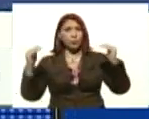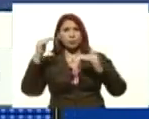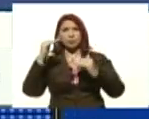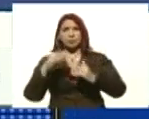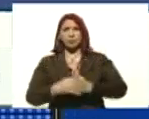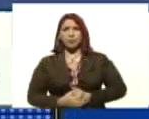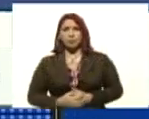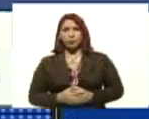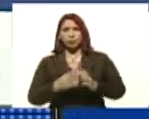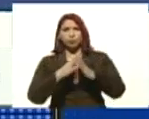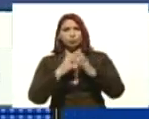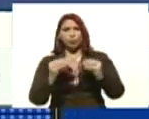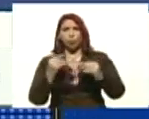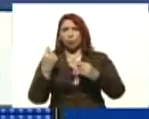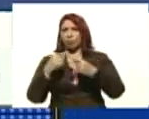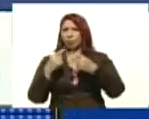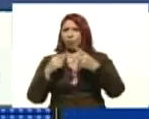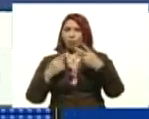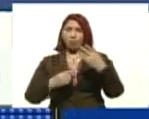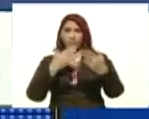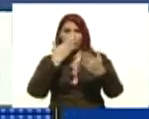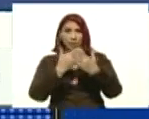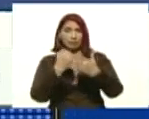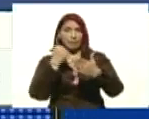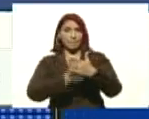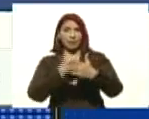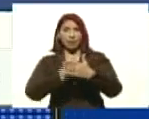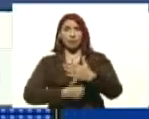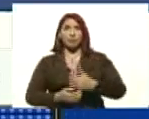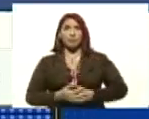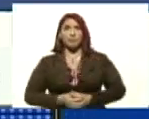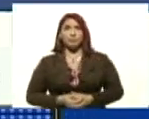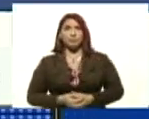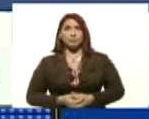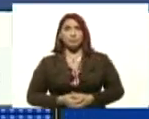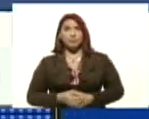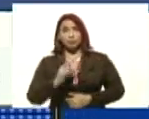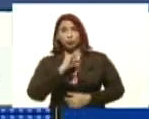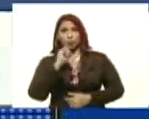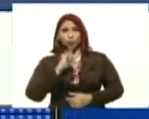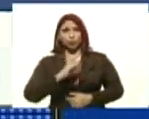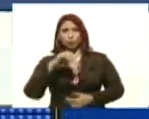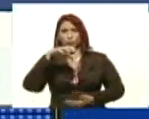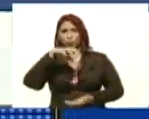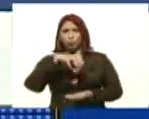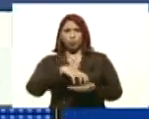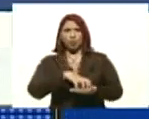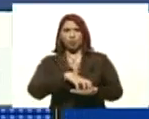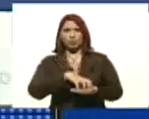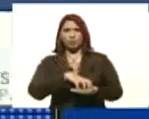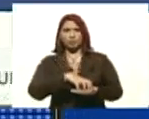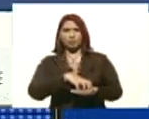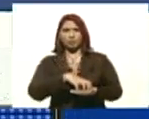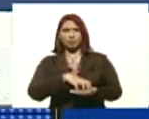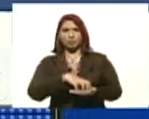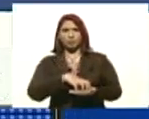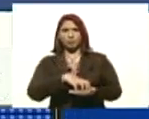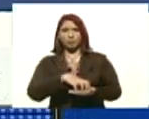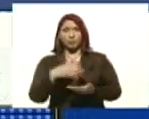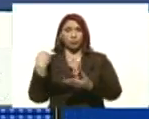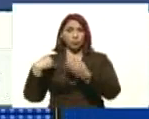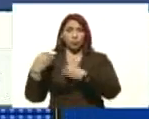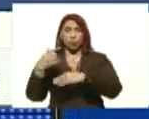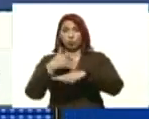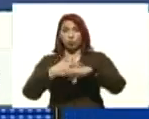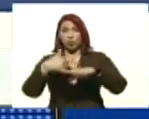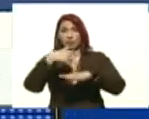de todos los demás frentes de batalla. Bueno, allá en el Zulia nos están llamando. Allá está el